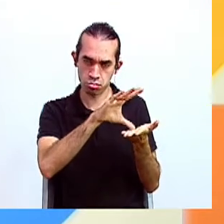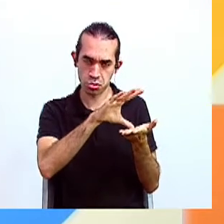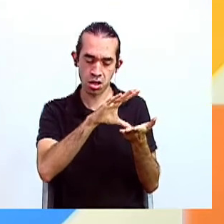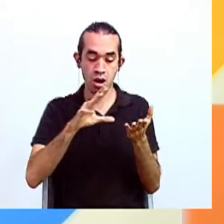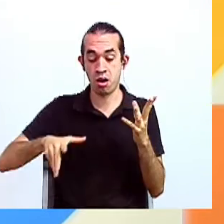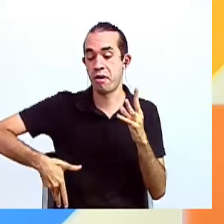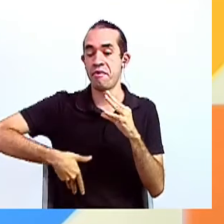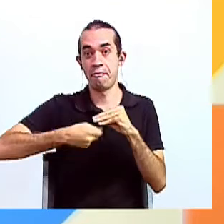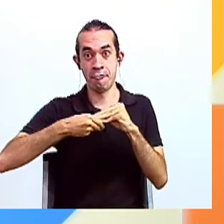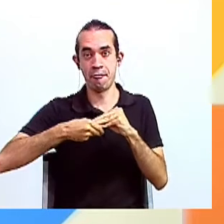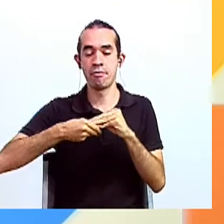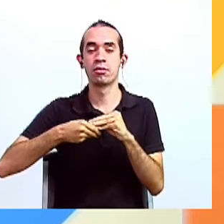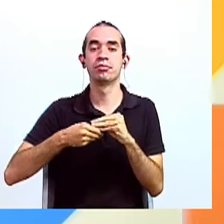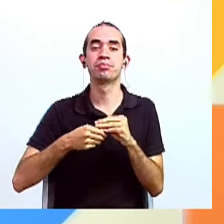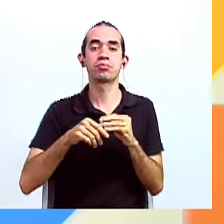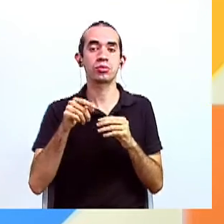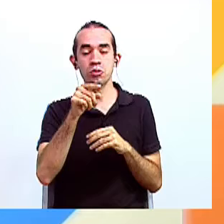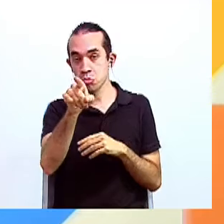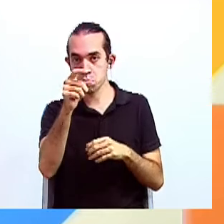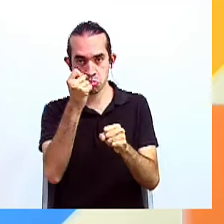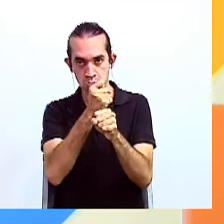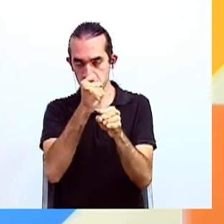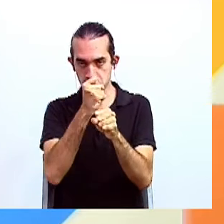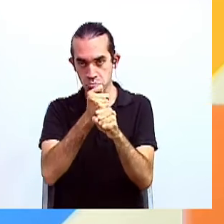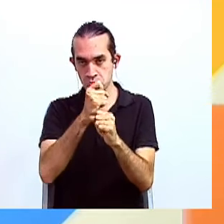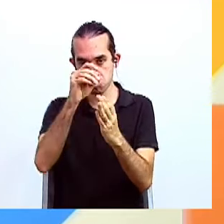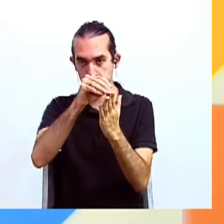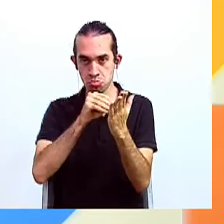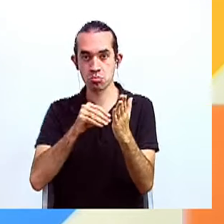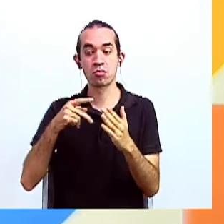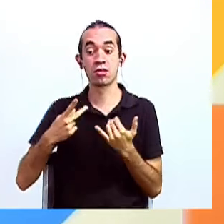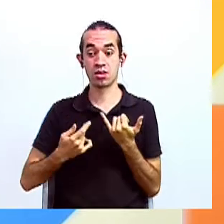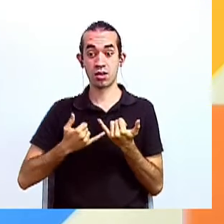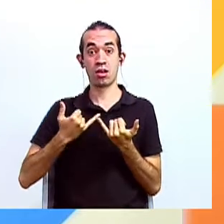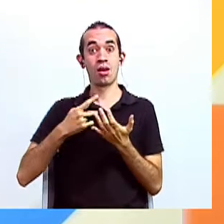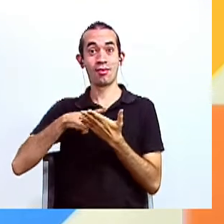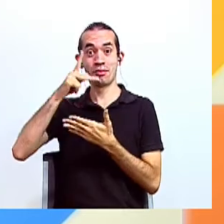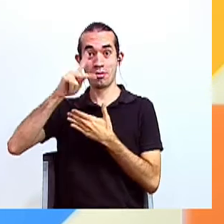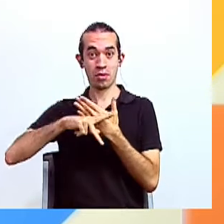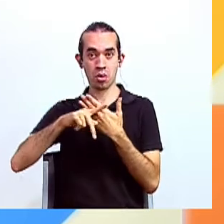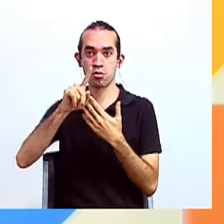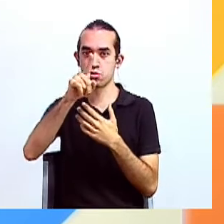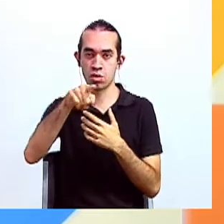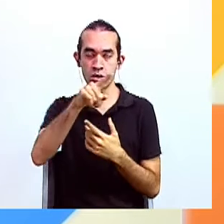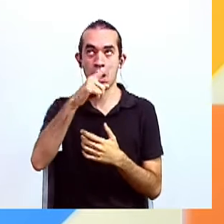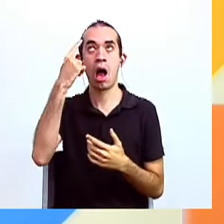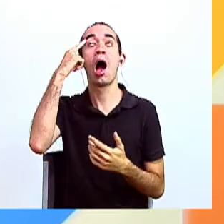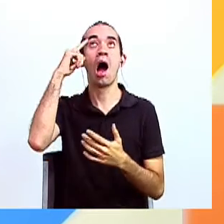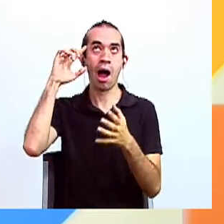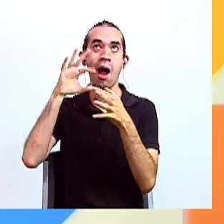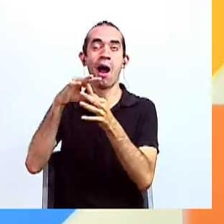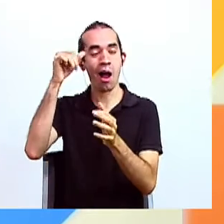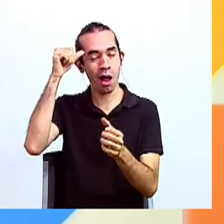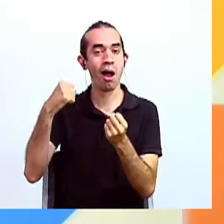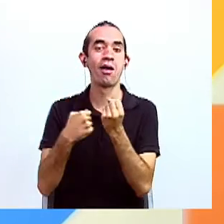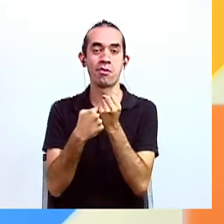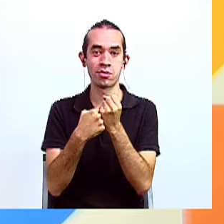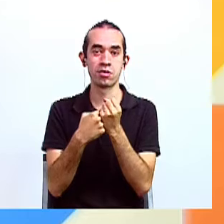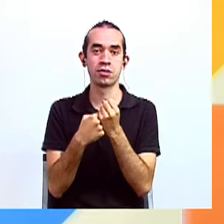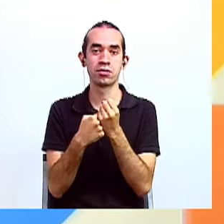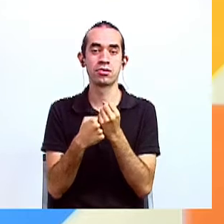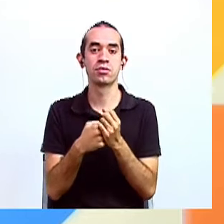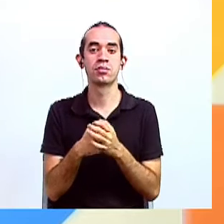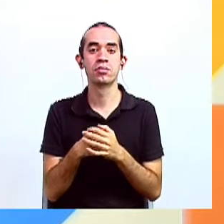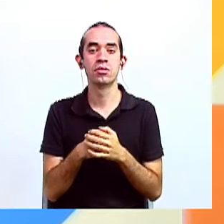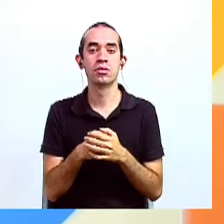Cuando entregan al profe sus trabajos, este programa les servirá de mucho apoyo. ¿Y están con